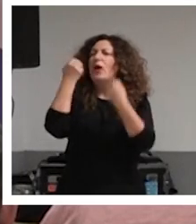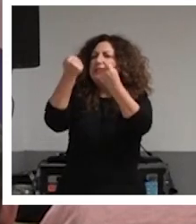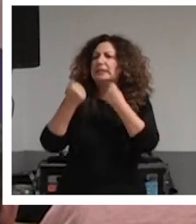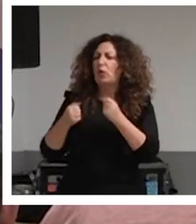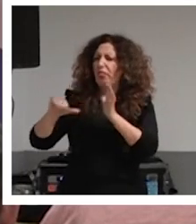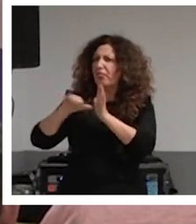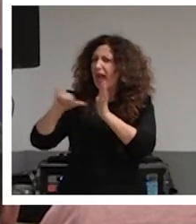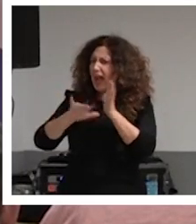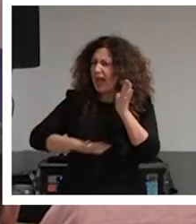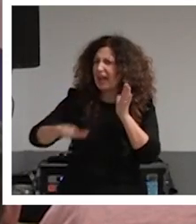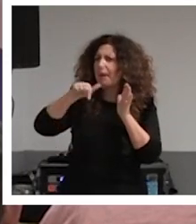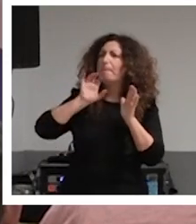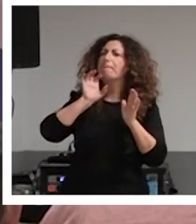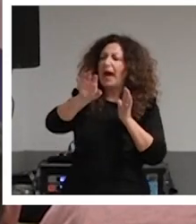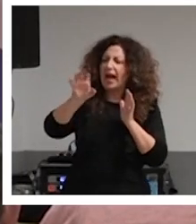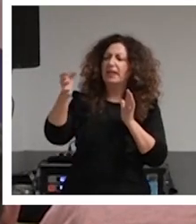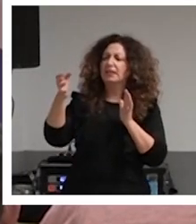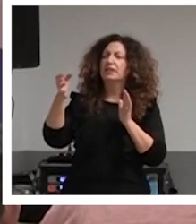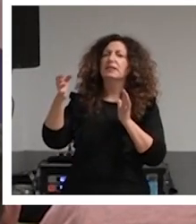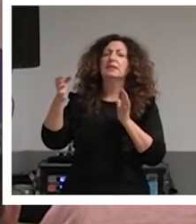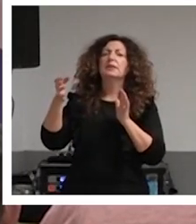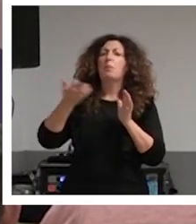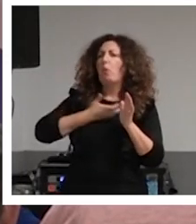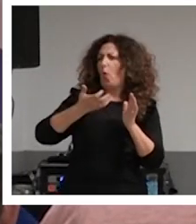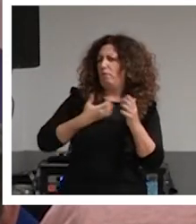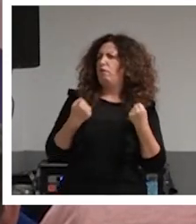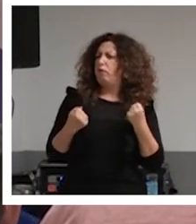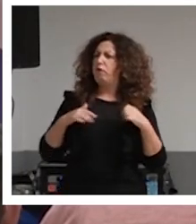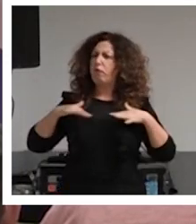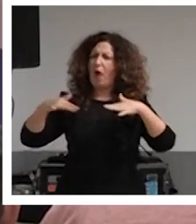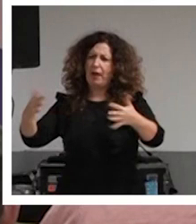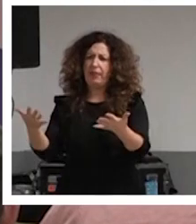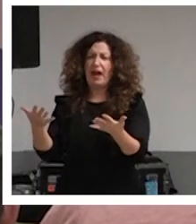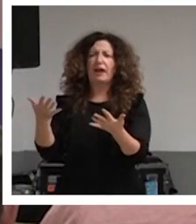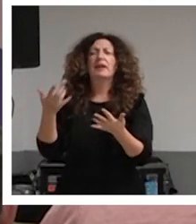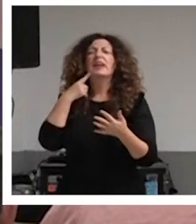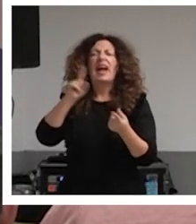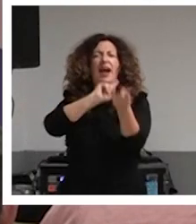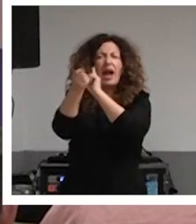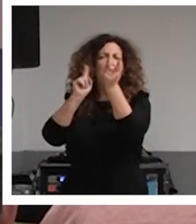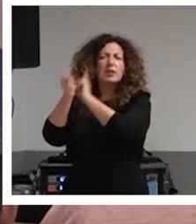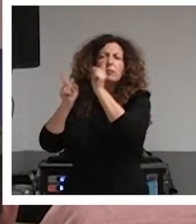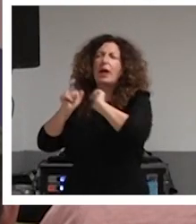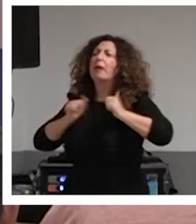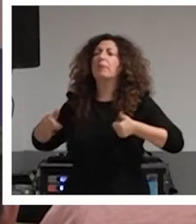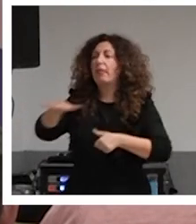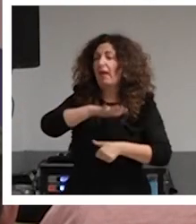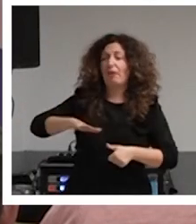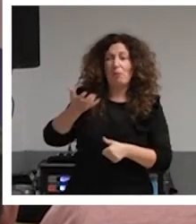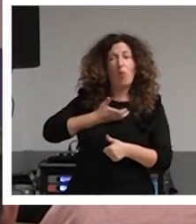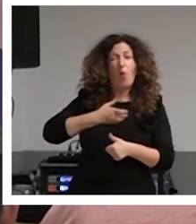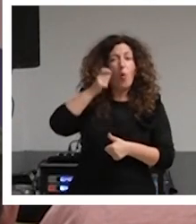este país además que tiene una gran fuerza municipal y que todos los grandes cambios Siempre han empezado por los municipios